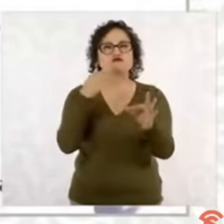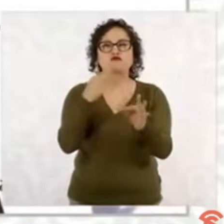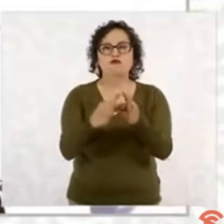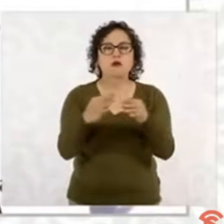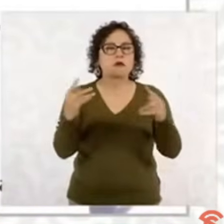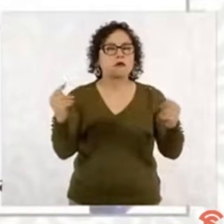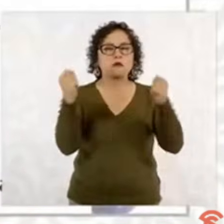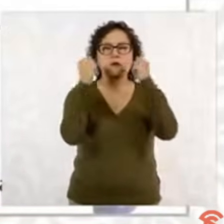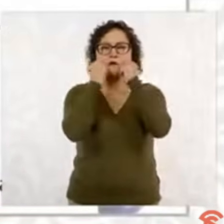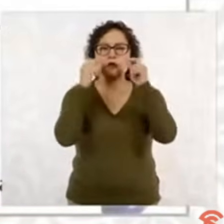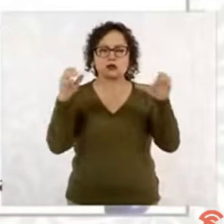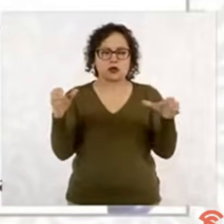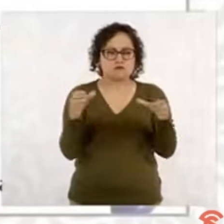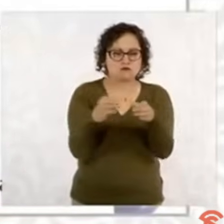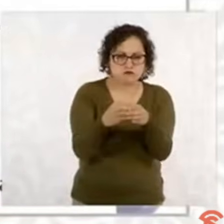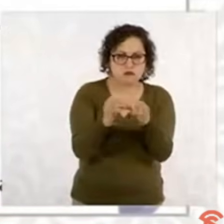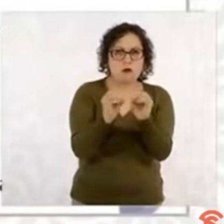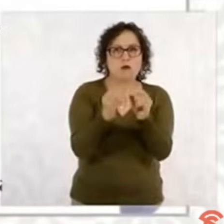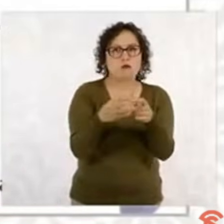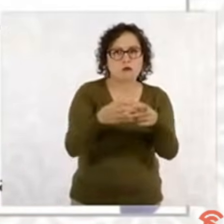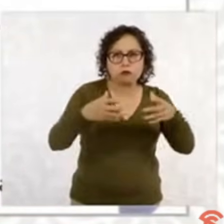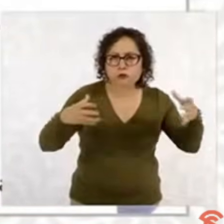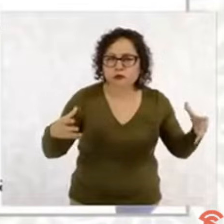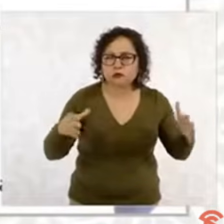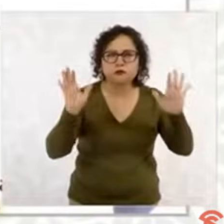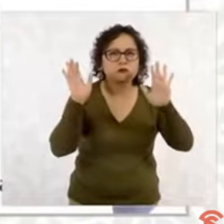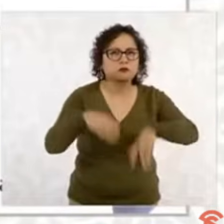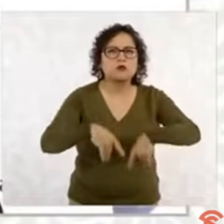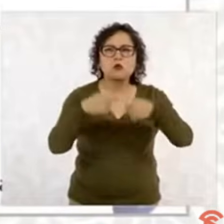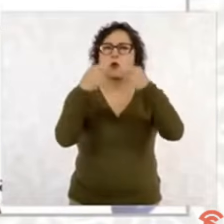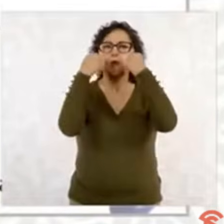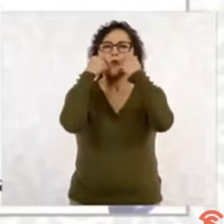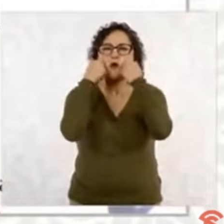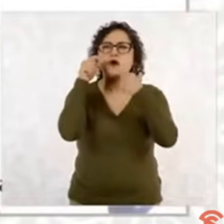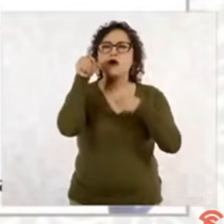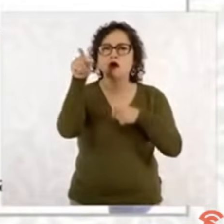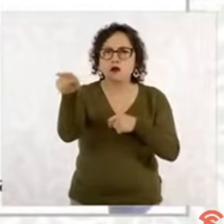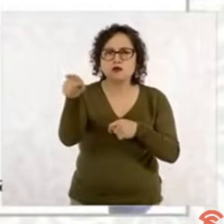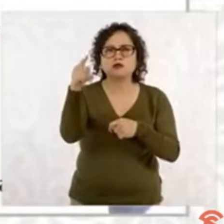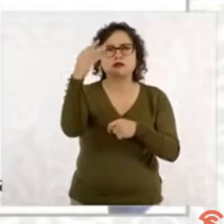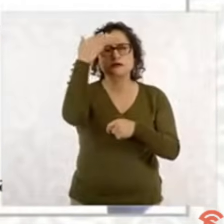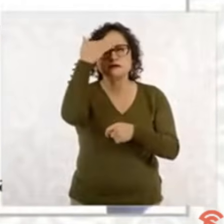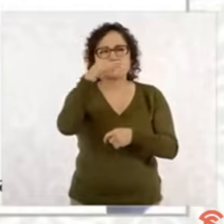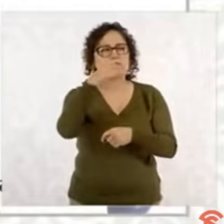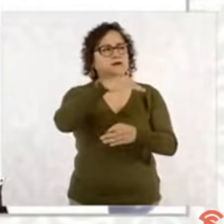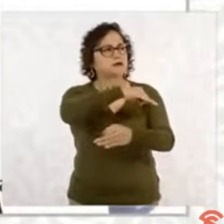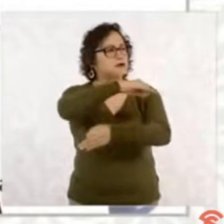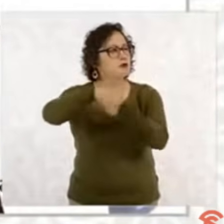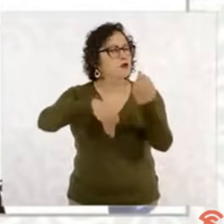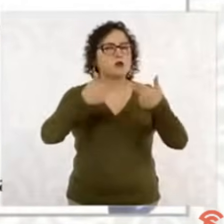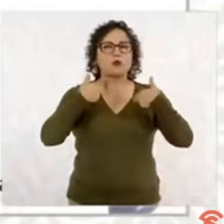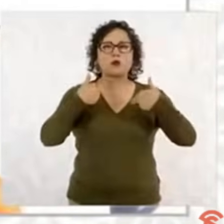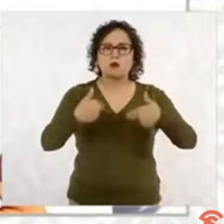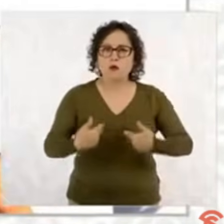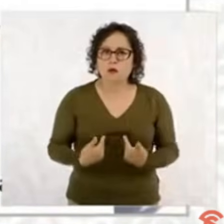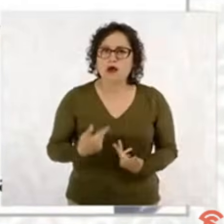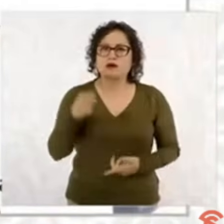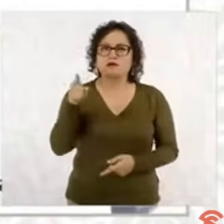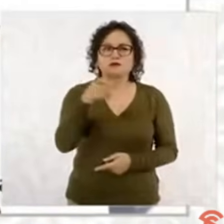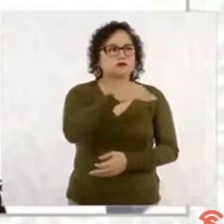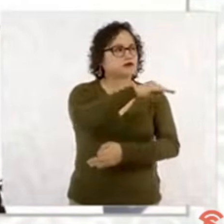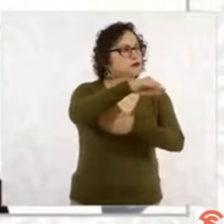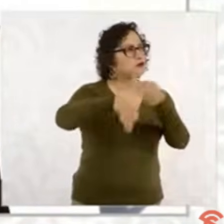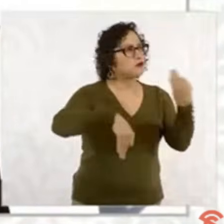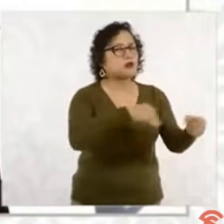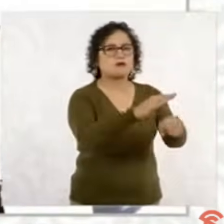población como el nuestro o no, que todas y todos los mexicanos somos seres humanos que merecemos tener a salvo y